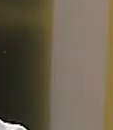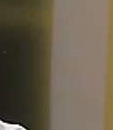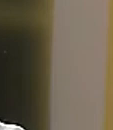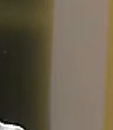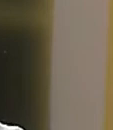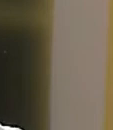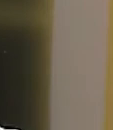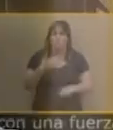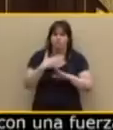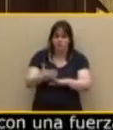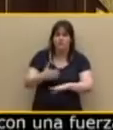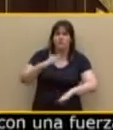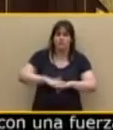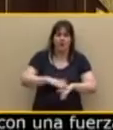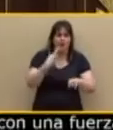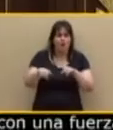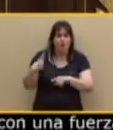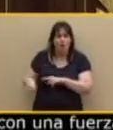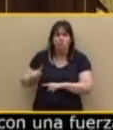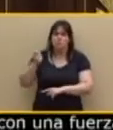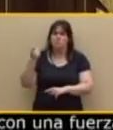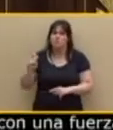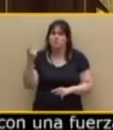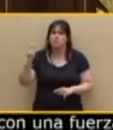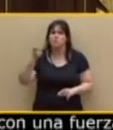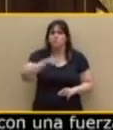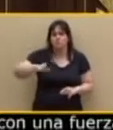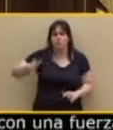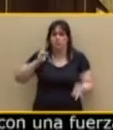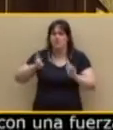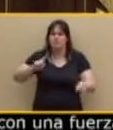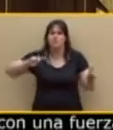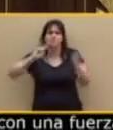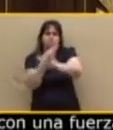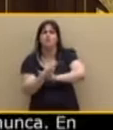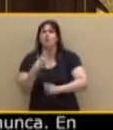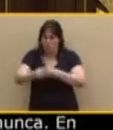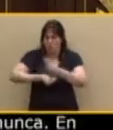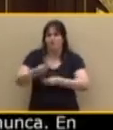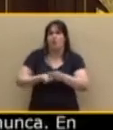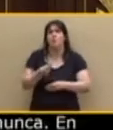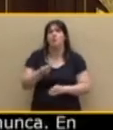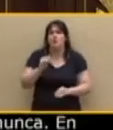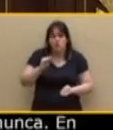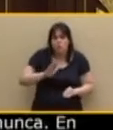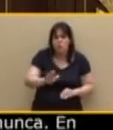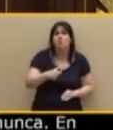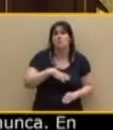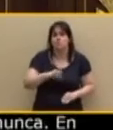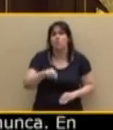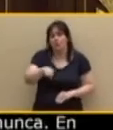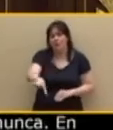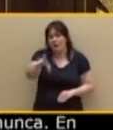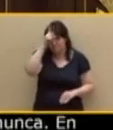representantes del partido nacionalista vasco por no apoyar la moción de censura que está presentando unidos es una emoción de